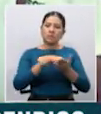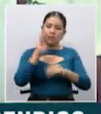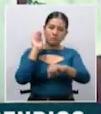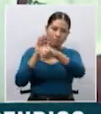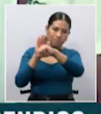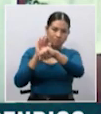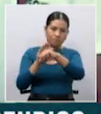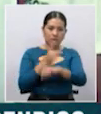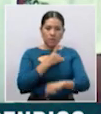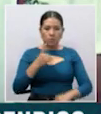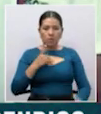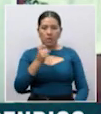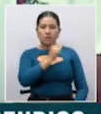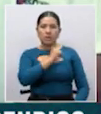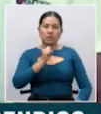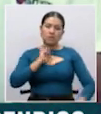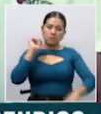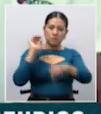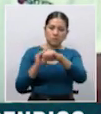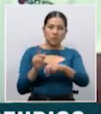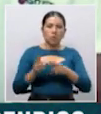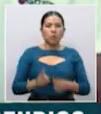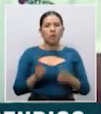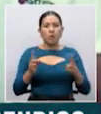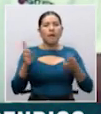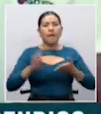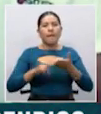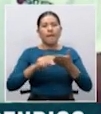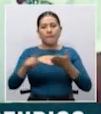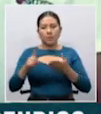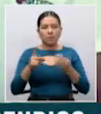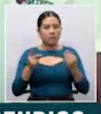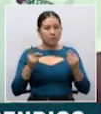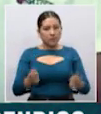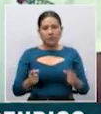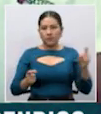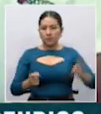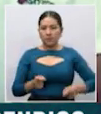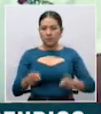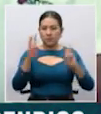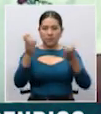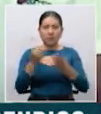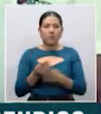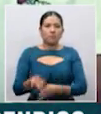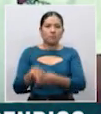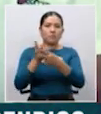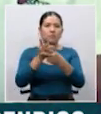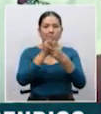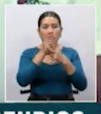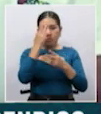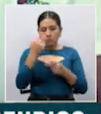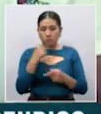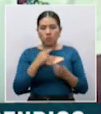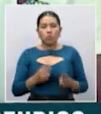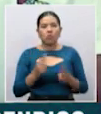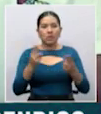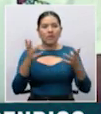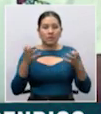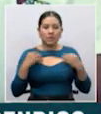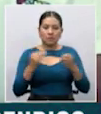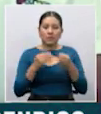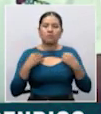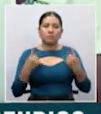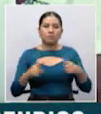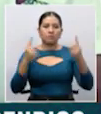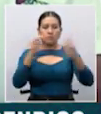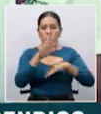diputados, senadores, a aprobar a la brevedad posible estos créditos para que podamos emprender rápidamente